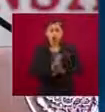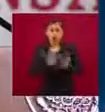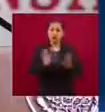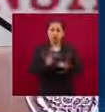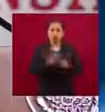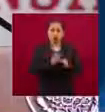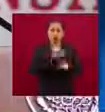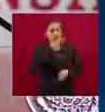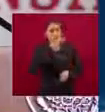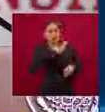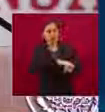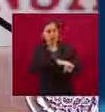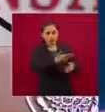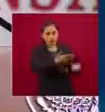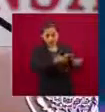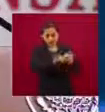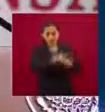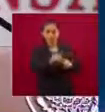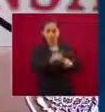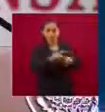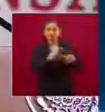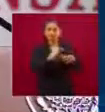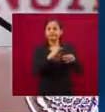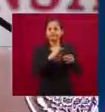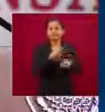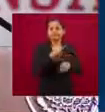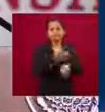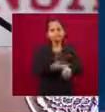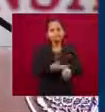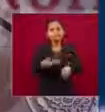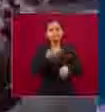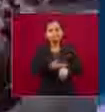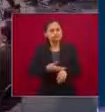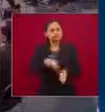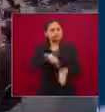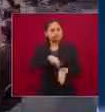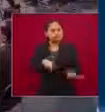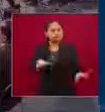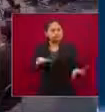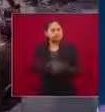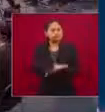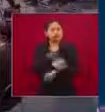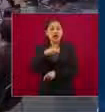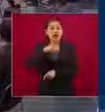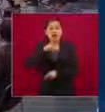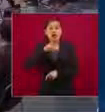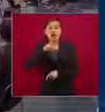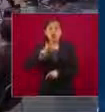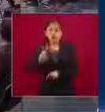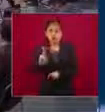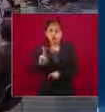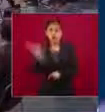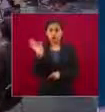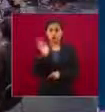contribuyentes, no son muchos los que hemos atendido a lo largo de la historia sobre este tema, los famosos factureros y los receptores de comprobantes